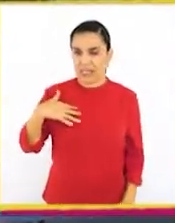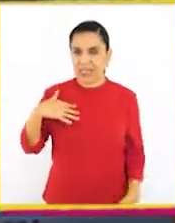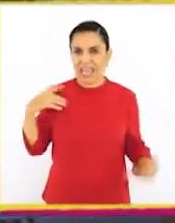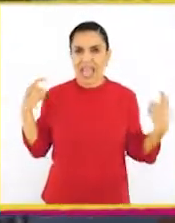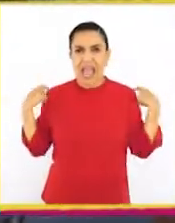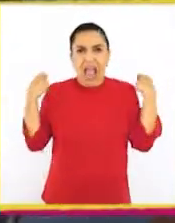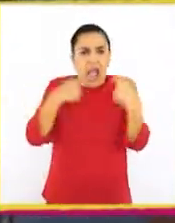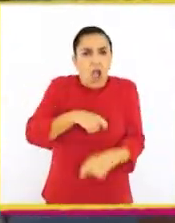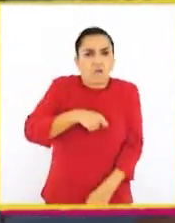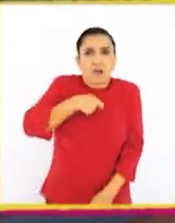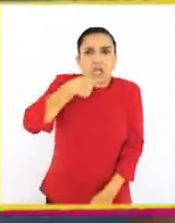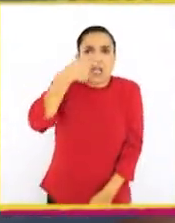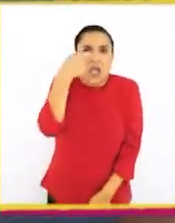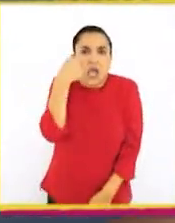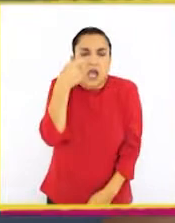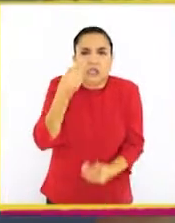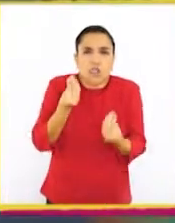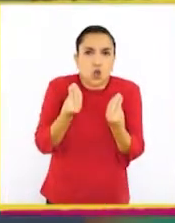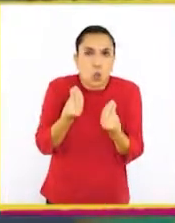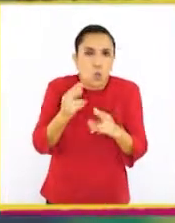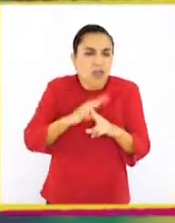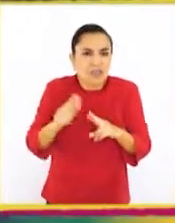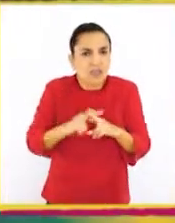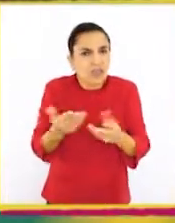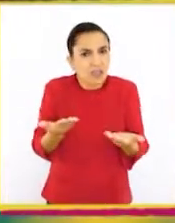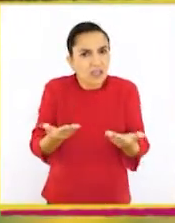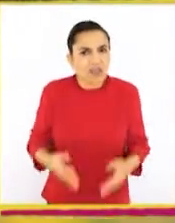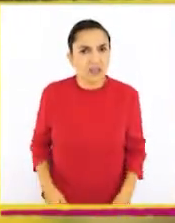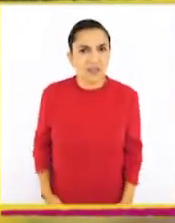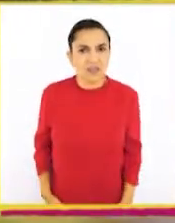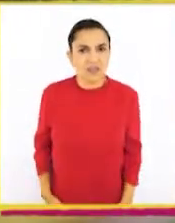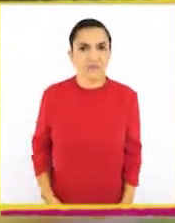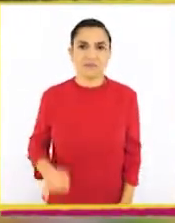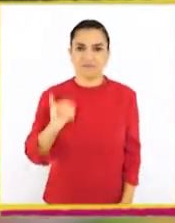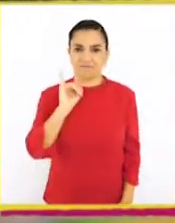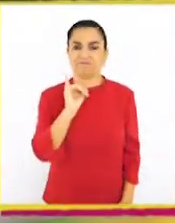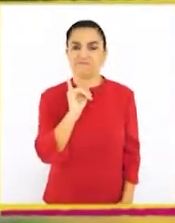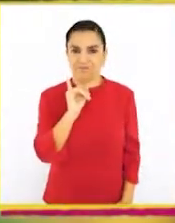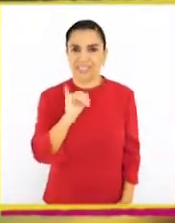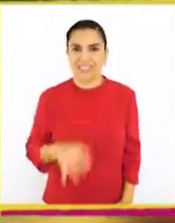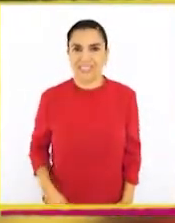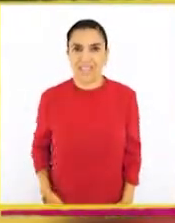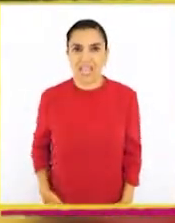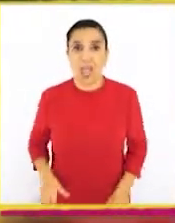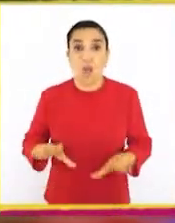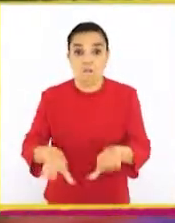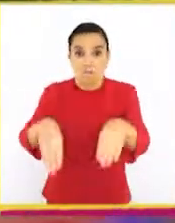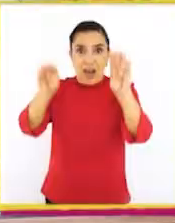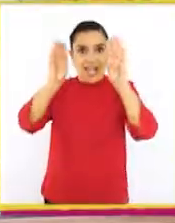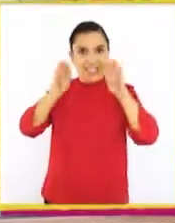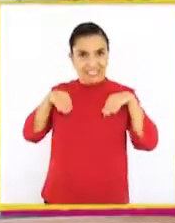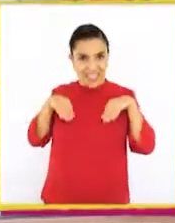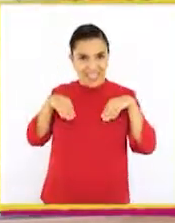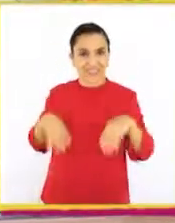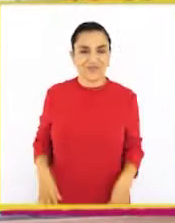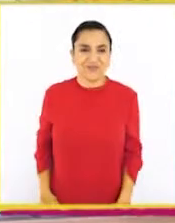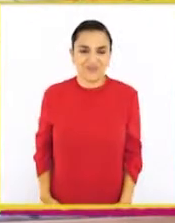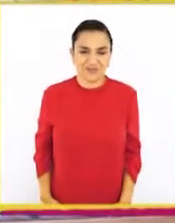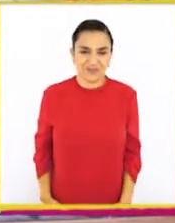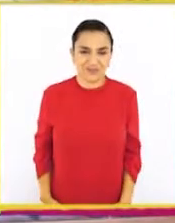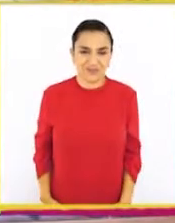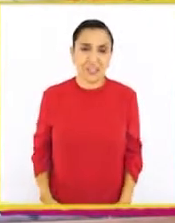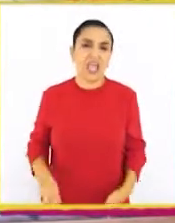importante abrigarse. ¿Con qué creen que debemos hacerlo? ¡Sí, exacto! ¡Con